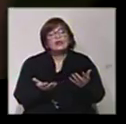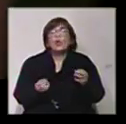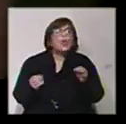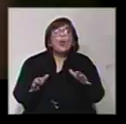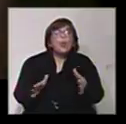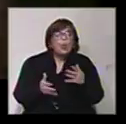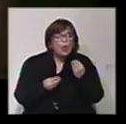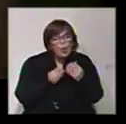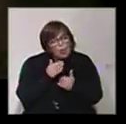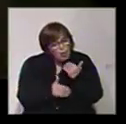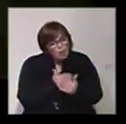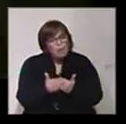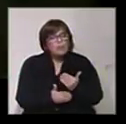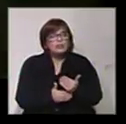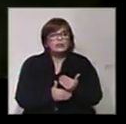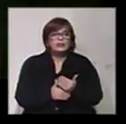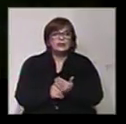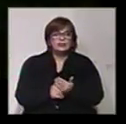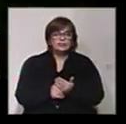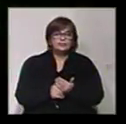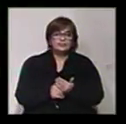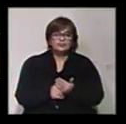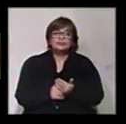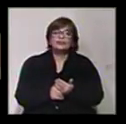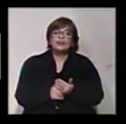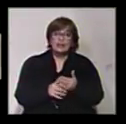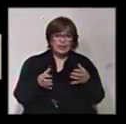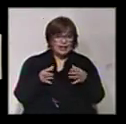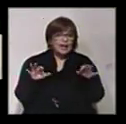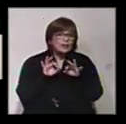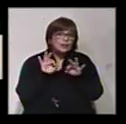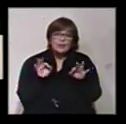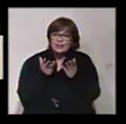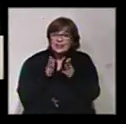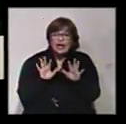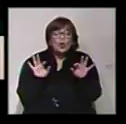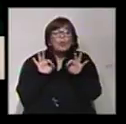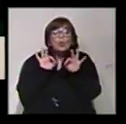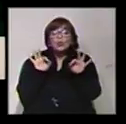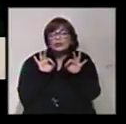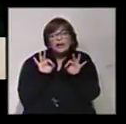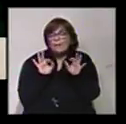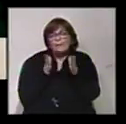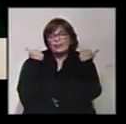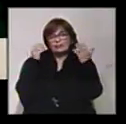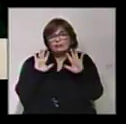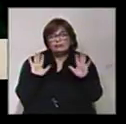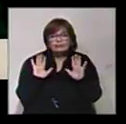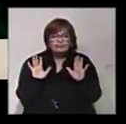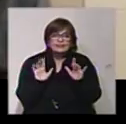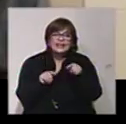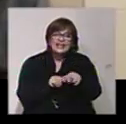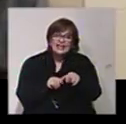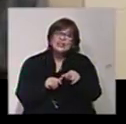¿Cómo se fue cocinando? Sí, las composiciones nacieron con música efímera. Música efímera fue